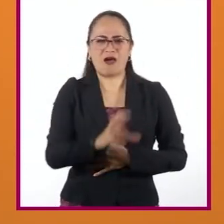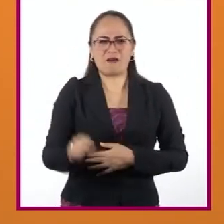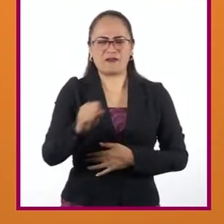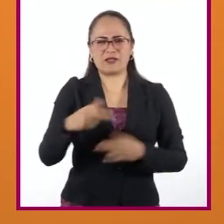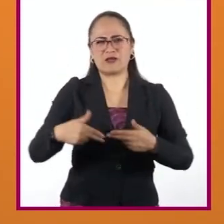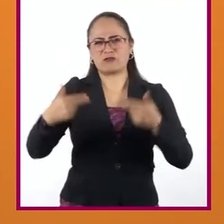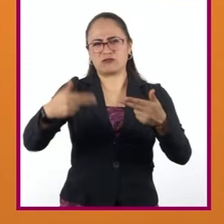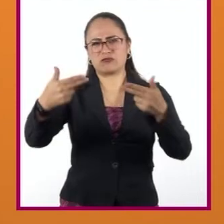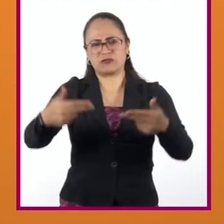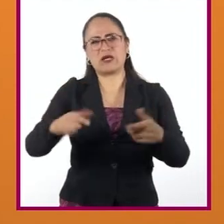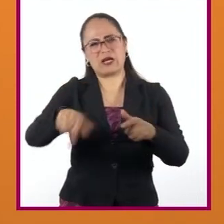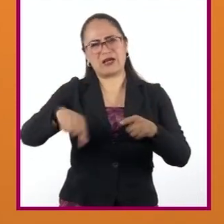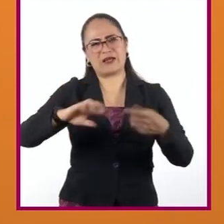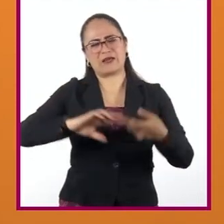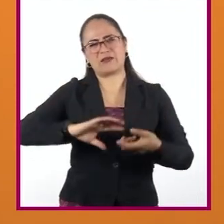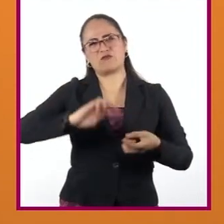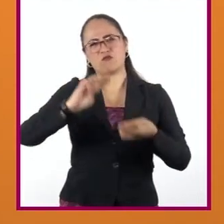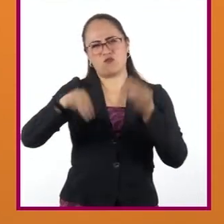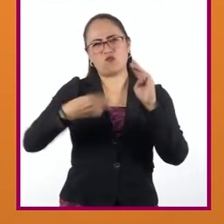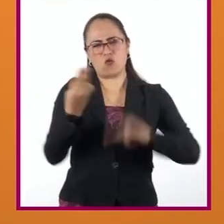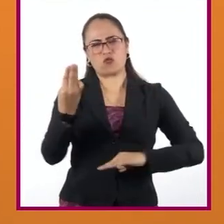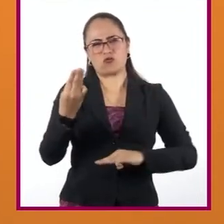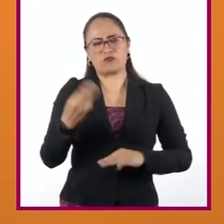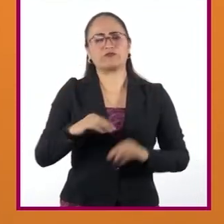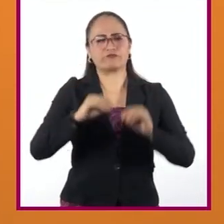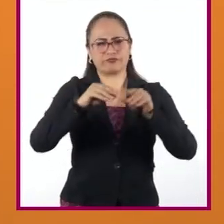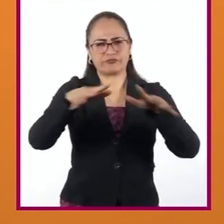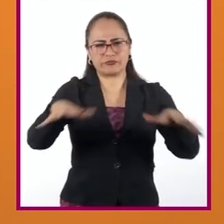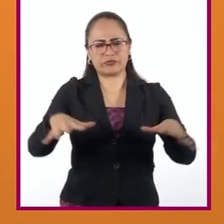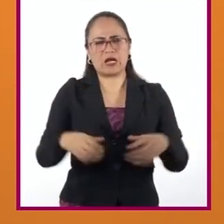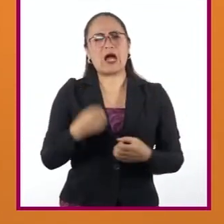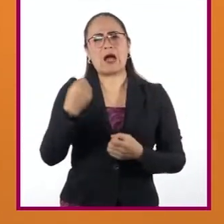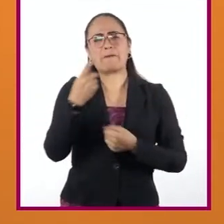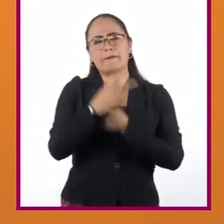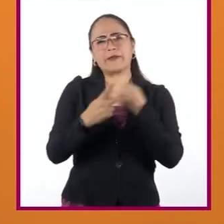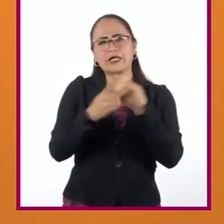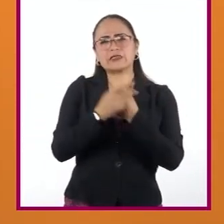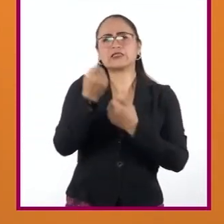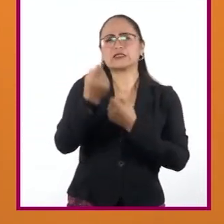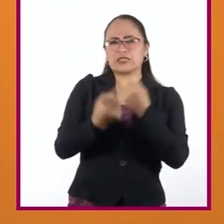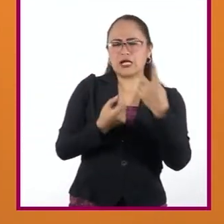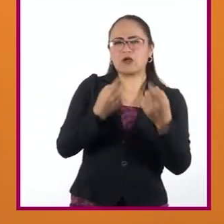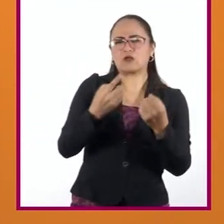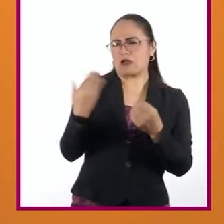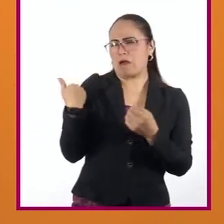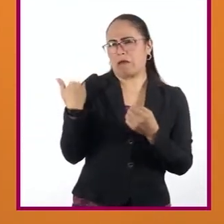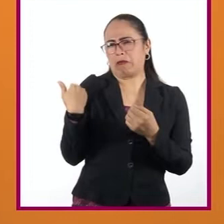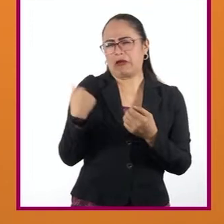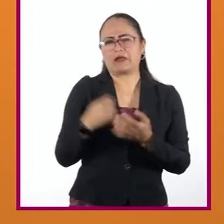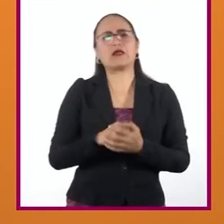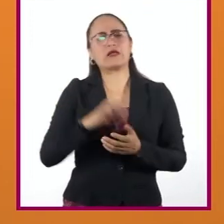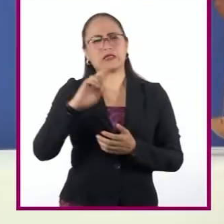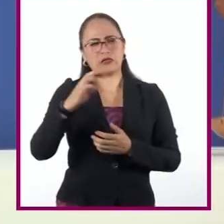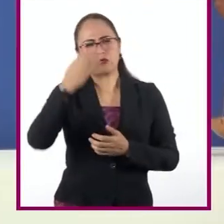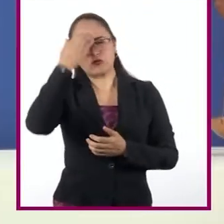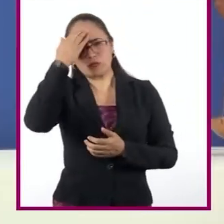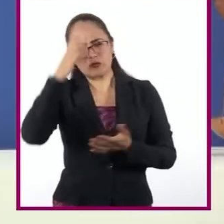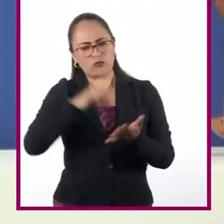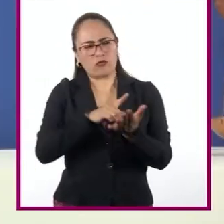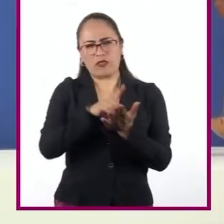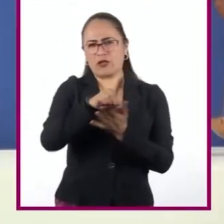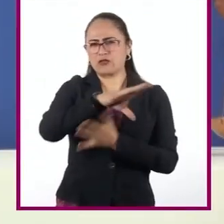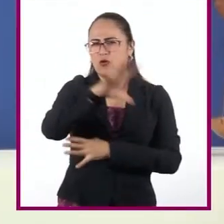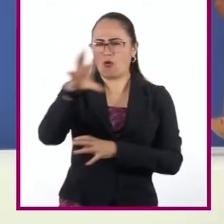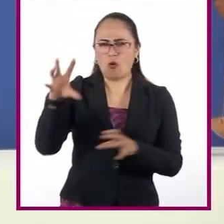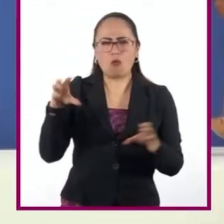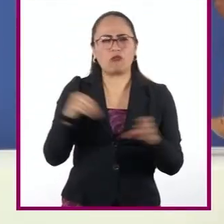partes del mundo, pues en algunos países hasta hace poco obtuvieron el reconocimiento pleno de sus derechos. De